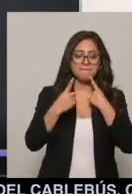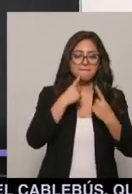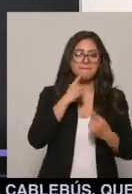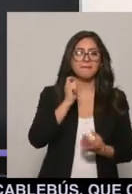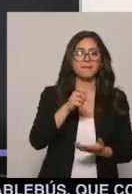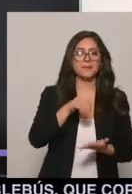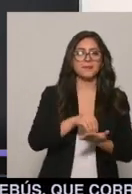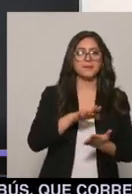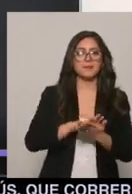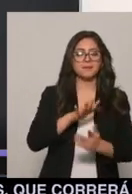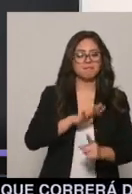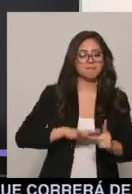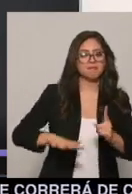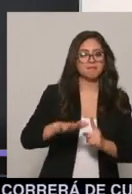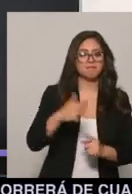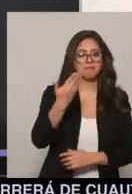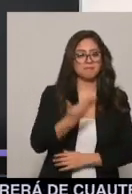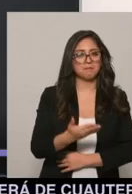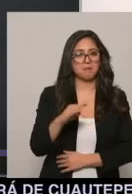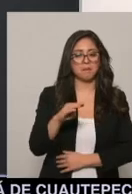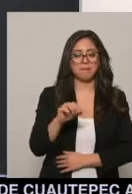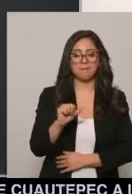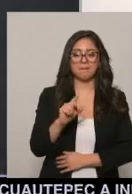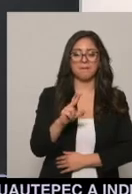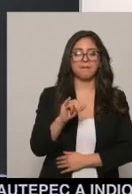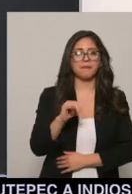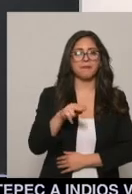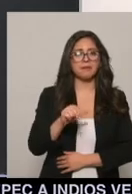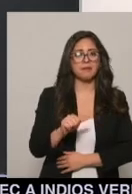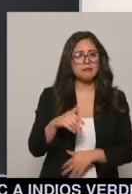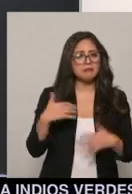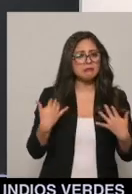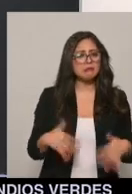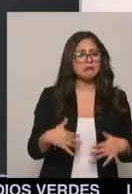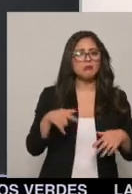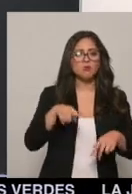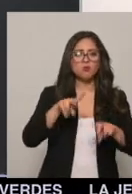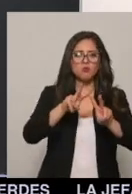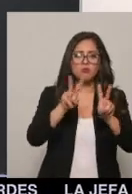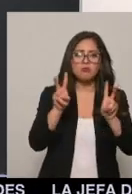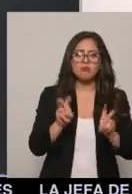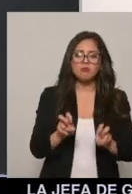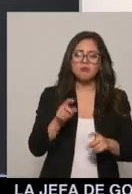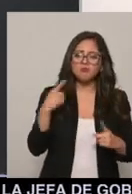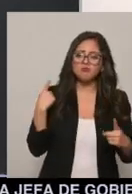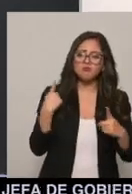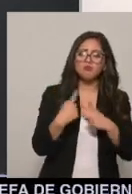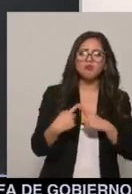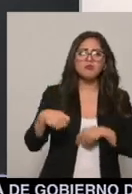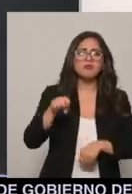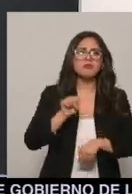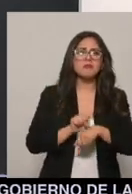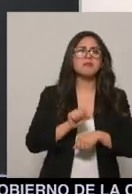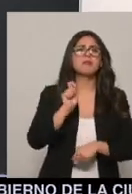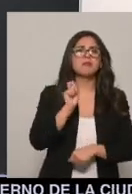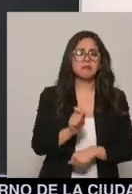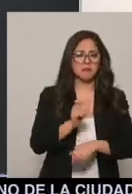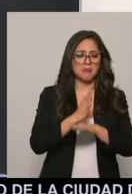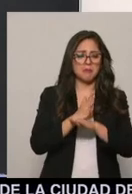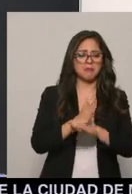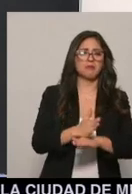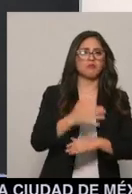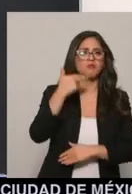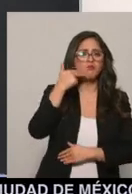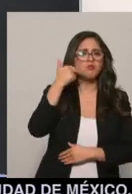Yo soy Mariana Escobedo. Iniciamos con un tema que ha sido tema también en toda la semana, la prevención del suicidio. ¿Qué